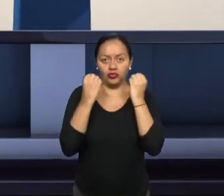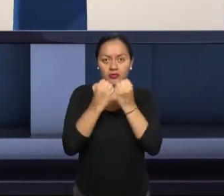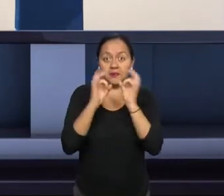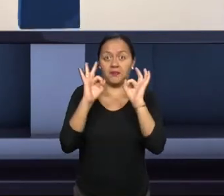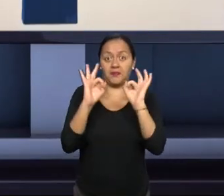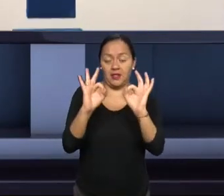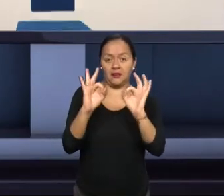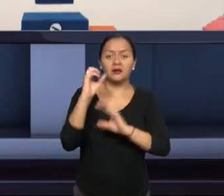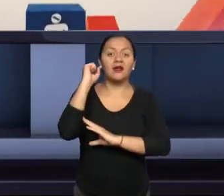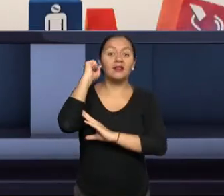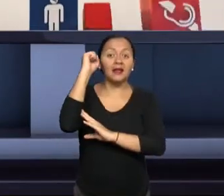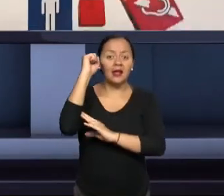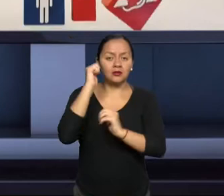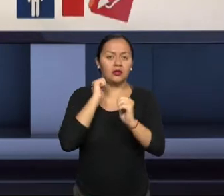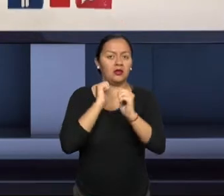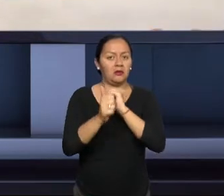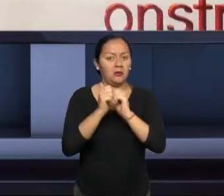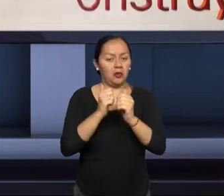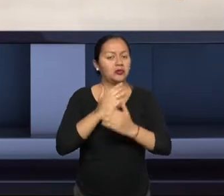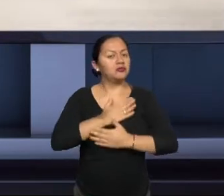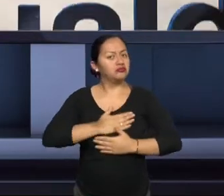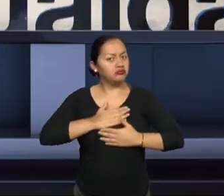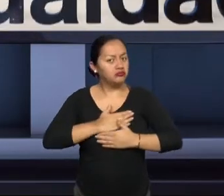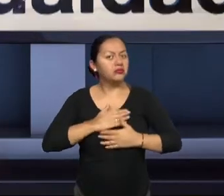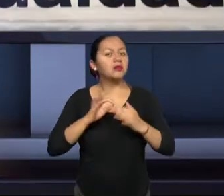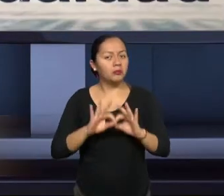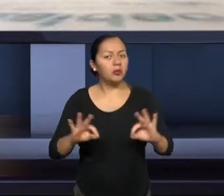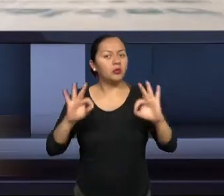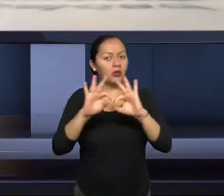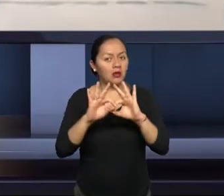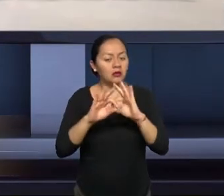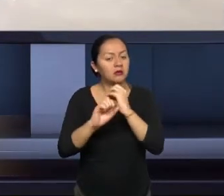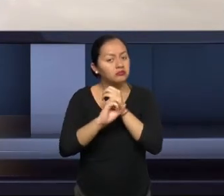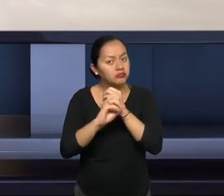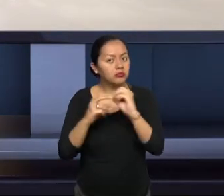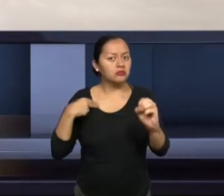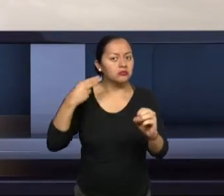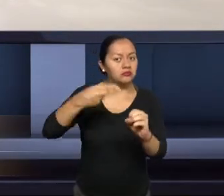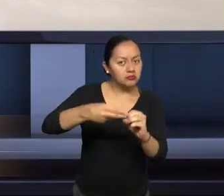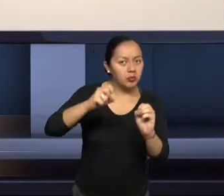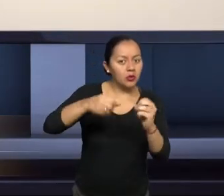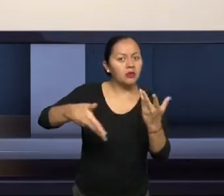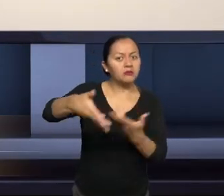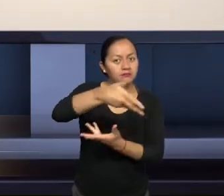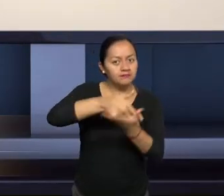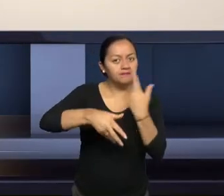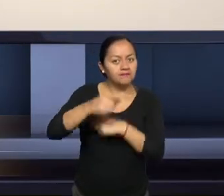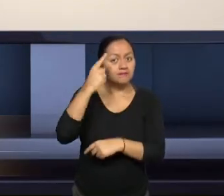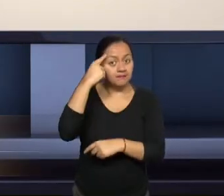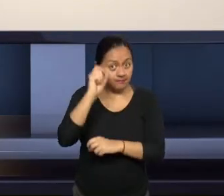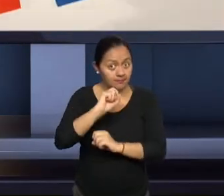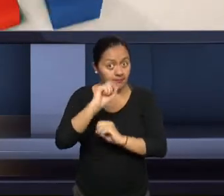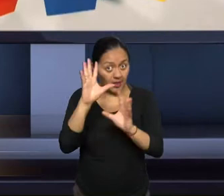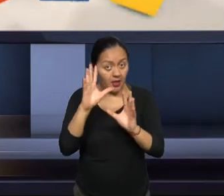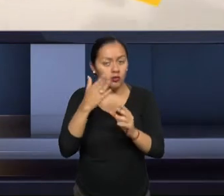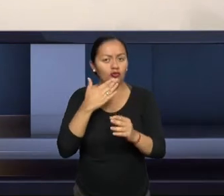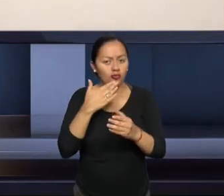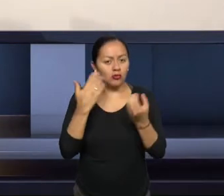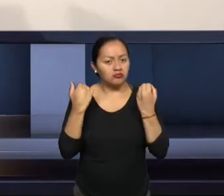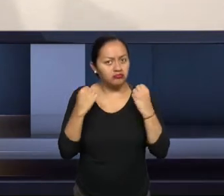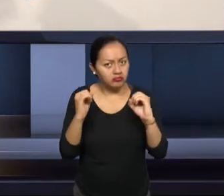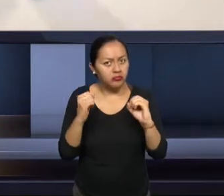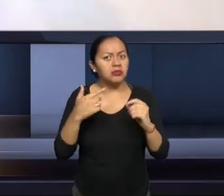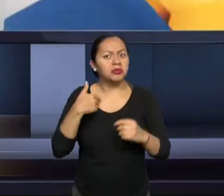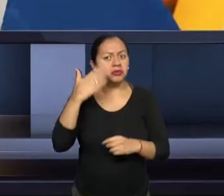El derecho al deporte y la recreación son fundamentales para promover su participación en espacios donde claramente se demuestran sus potencialidades.